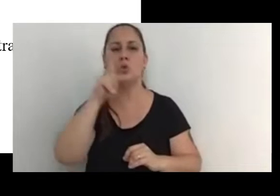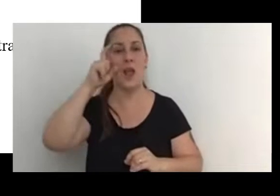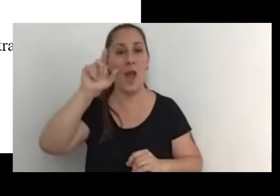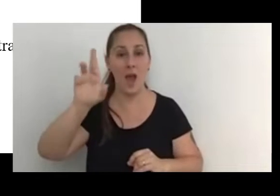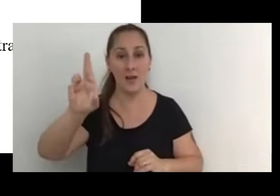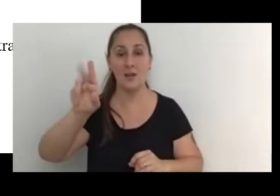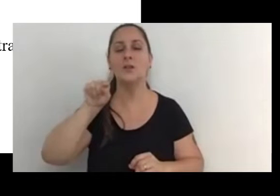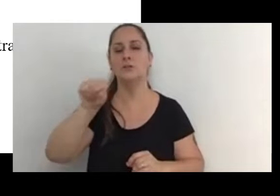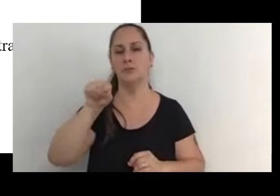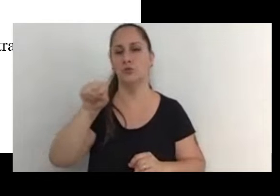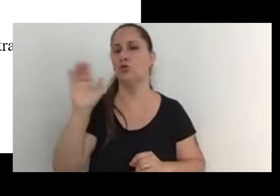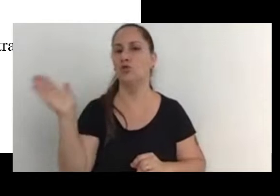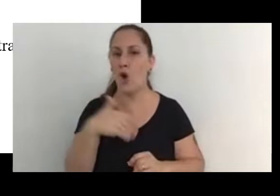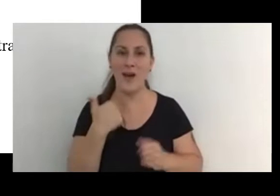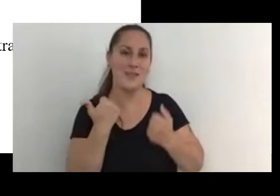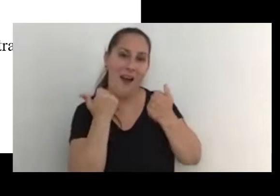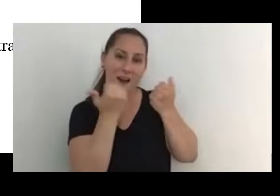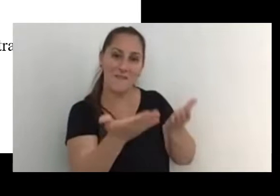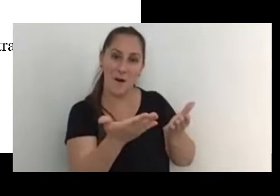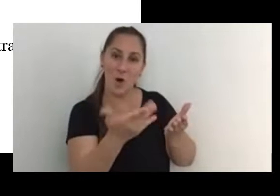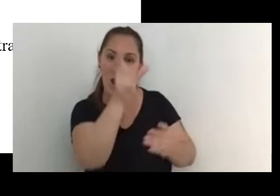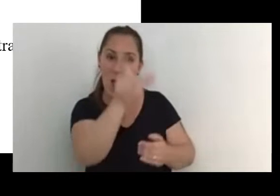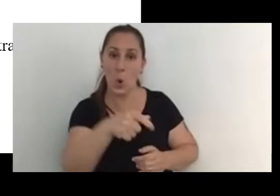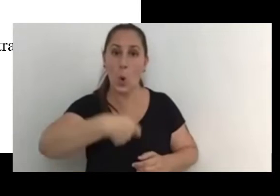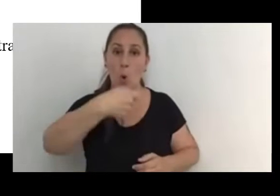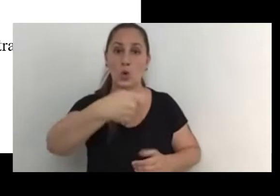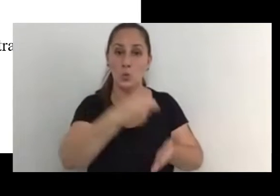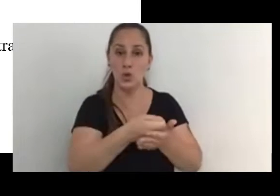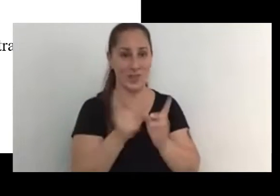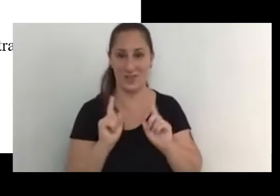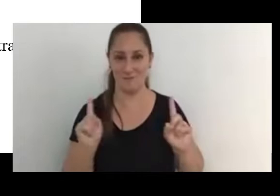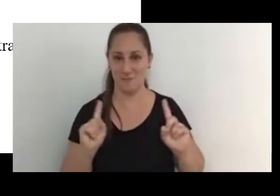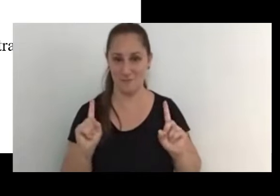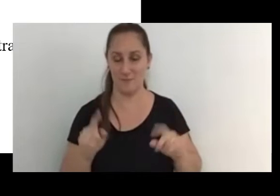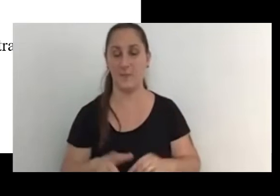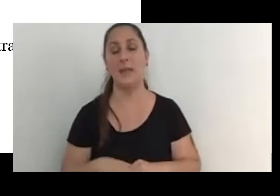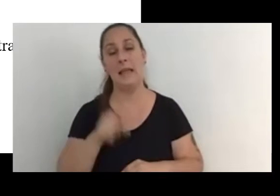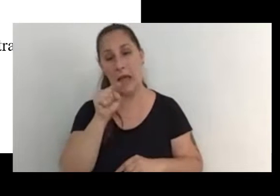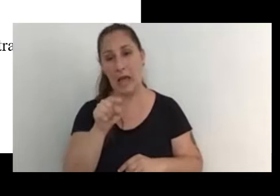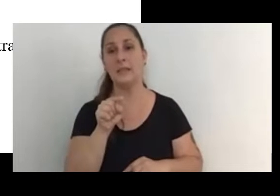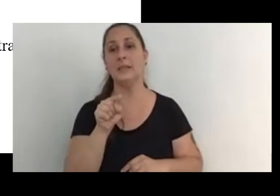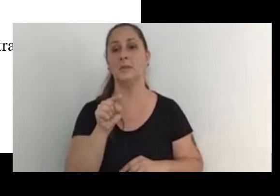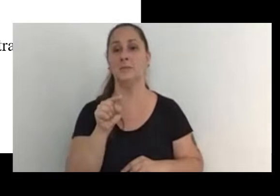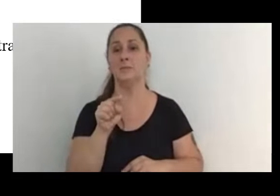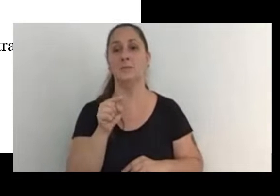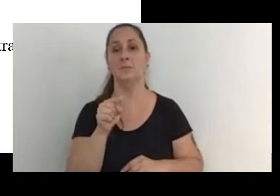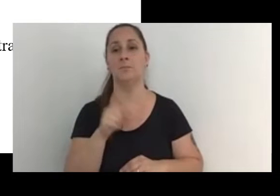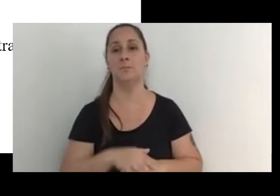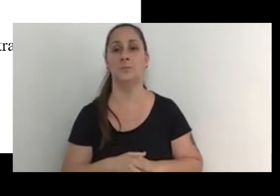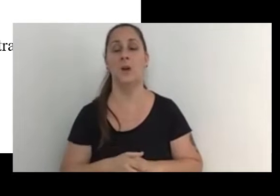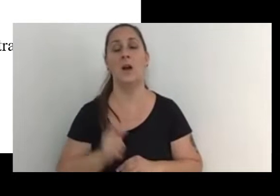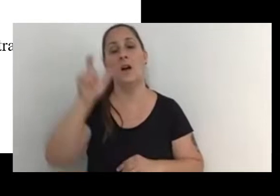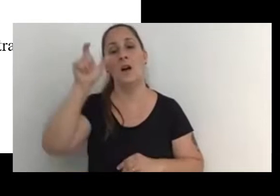sido todas favorables al contribuyente. Y acá tomo palabras de un autor y